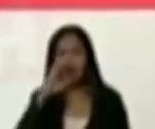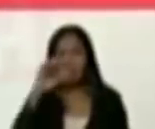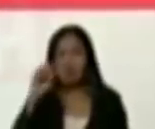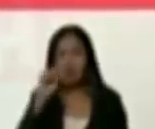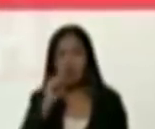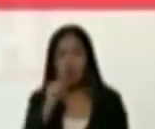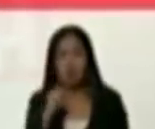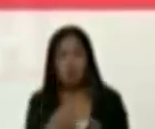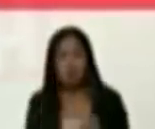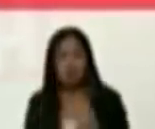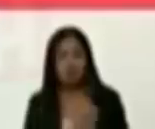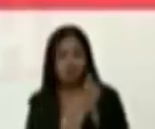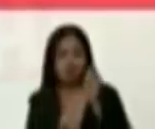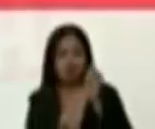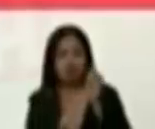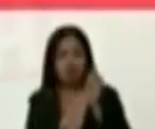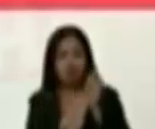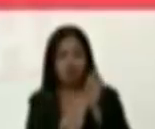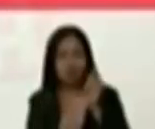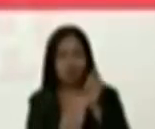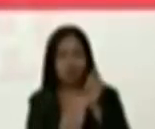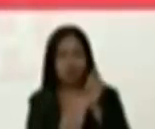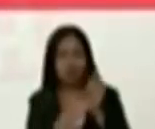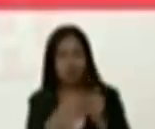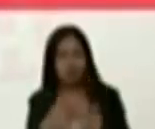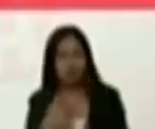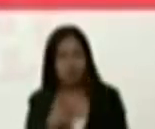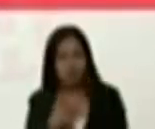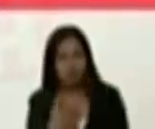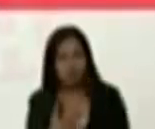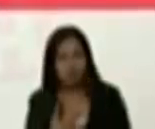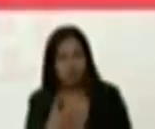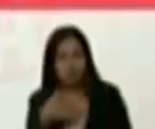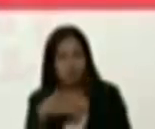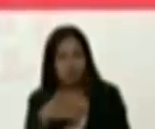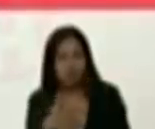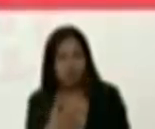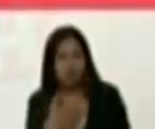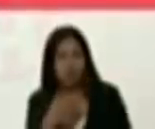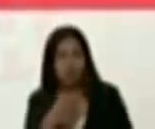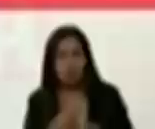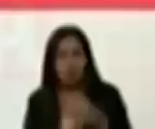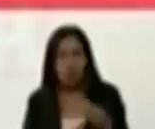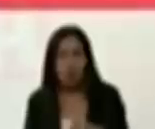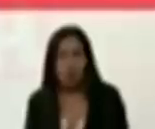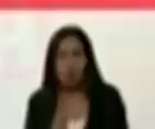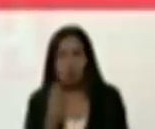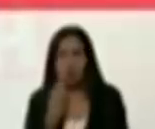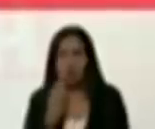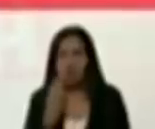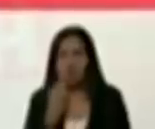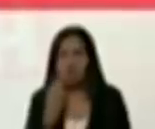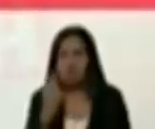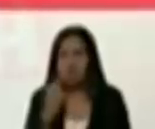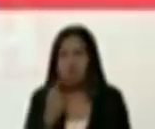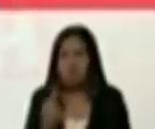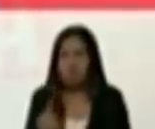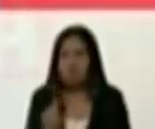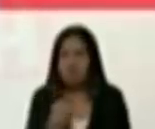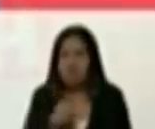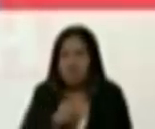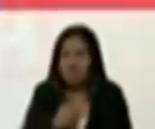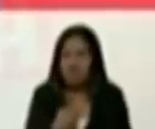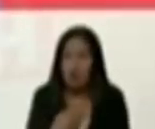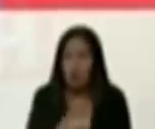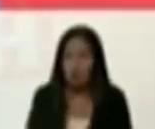y triunfó Venezuela, manifestó Maduro. No es la primera vez que Nicolás Maduro denuncia al gobierno de Estados Unidos por